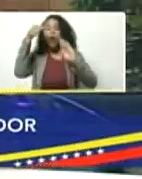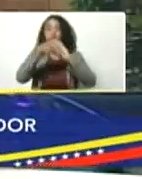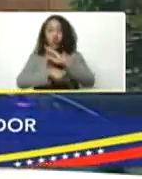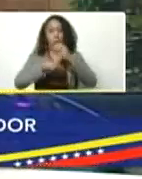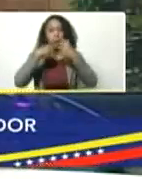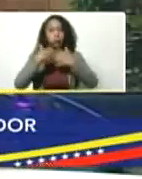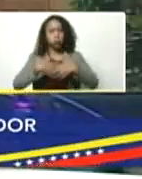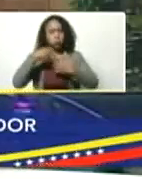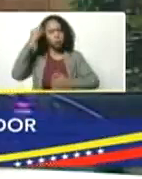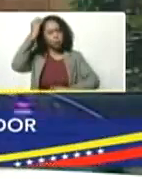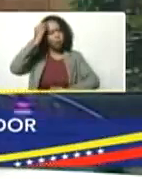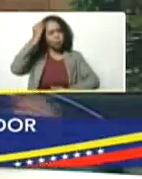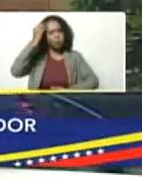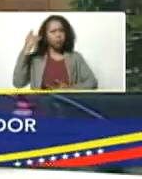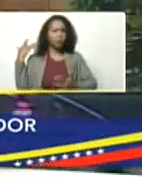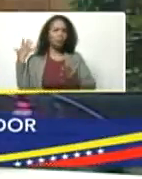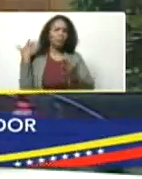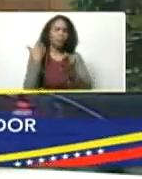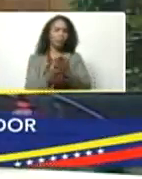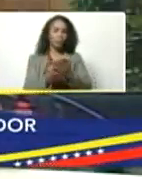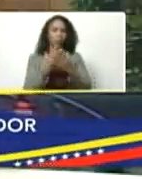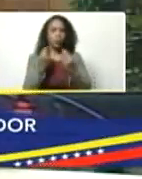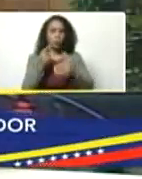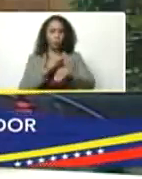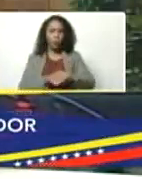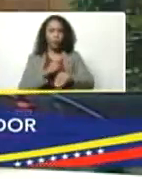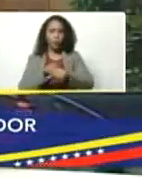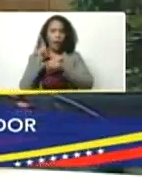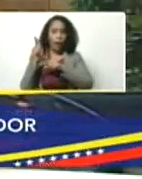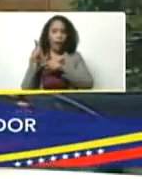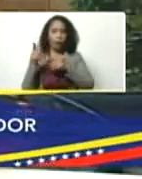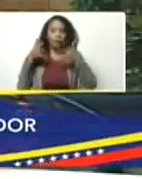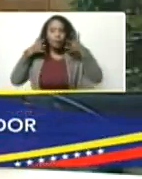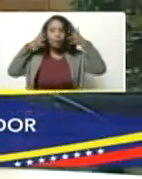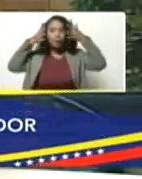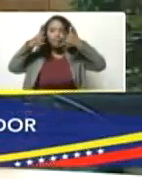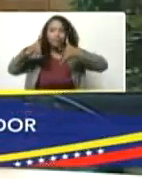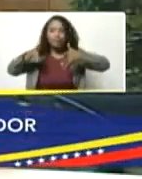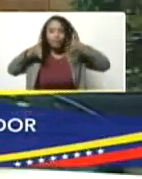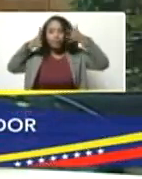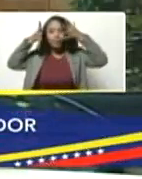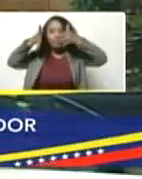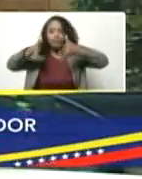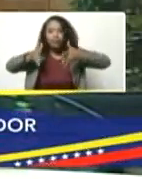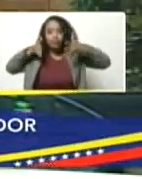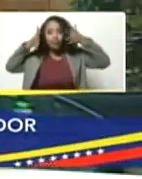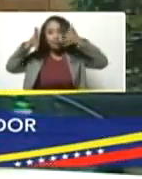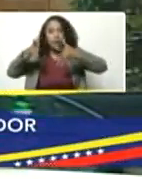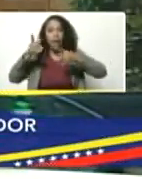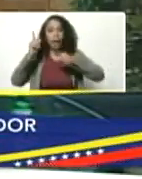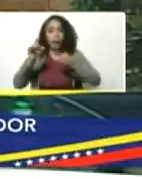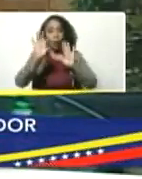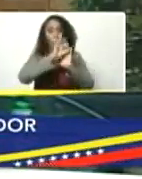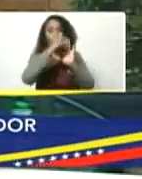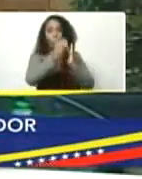análisis. Durante mucho tiempo me estuvo enriqueciendo en esta fase de definiciones con